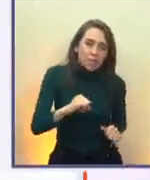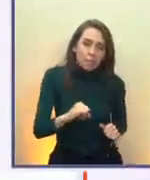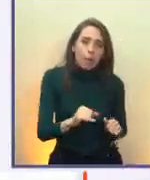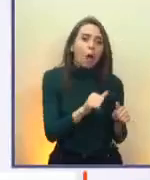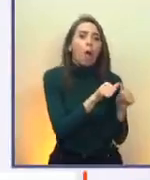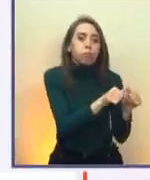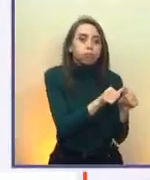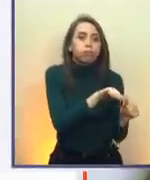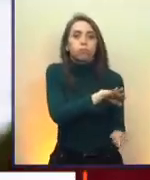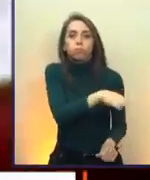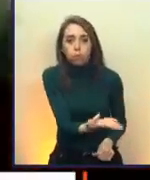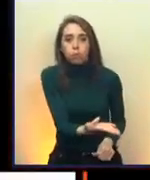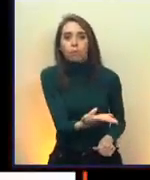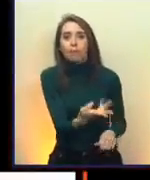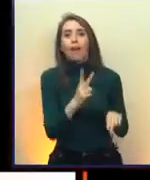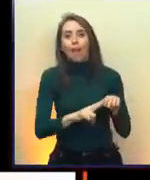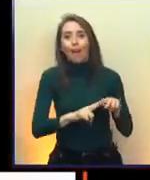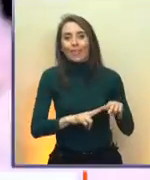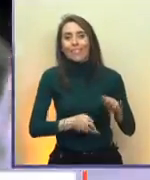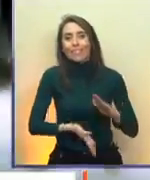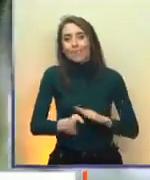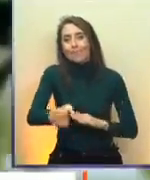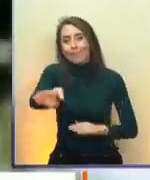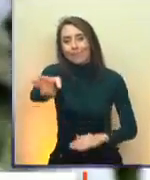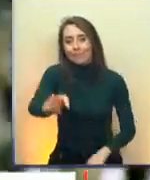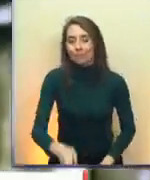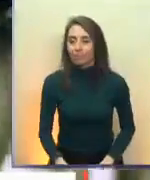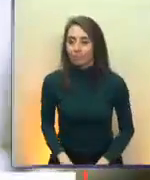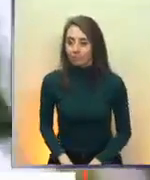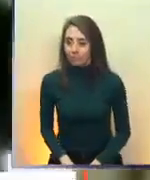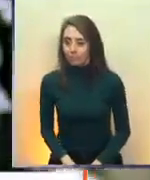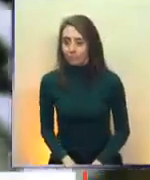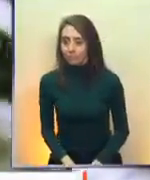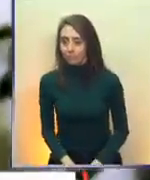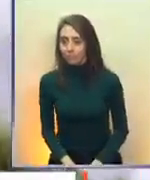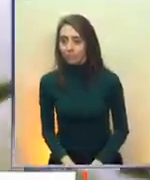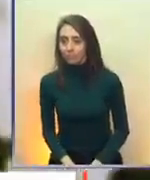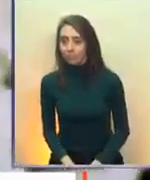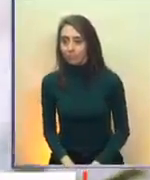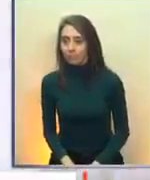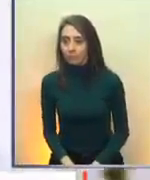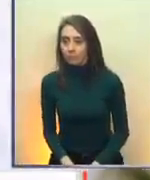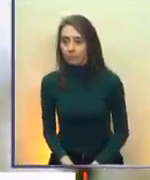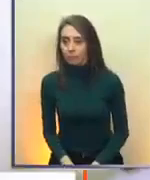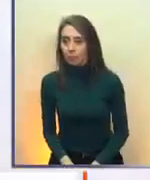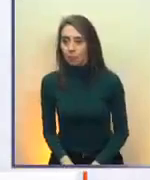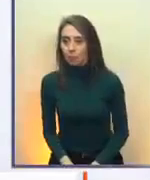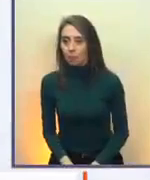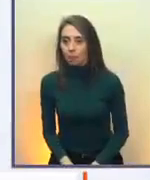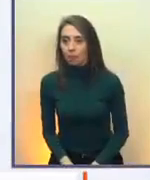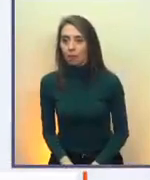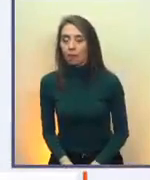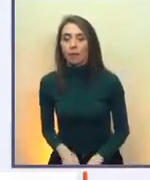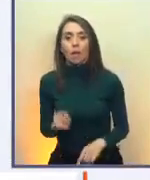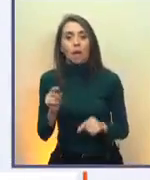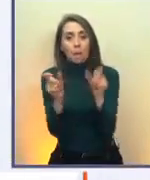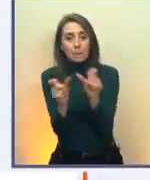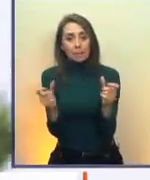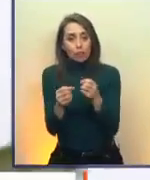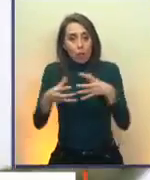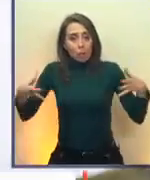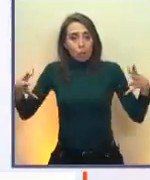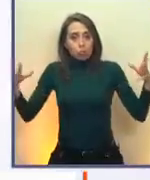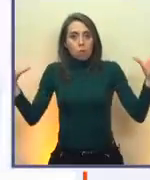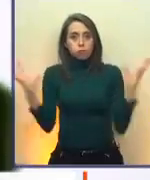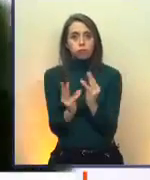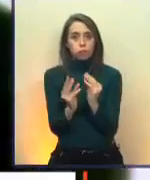A pesar pesar de quedar con el equipo disminuido, la